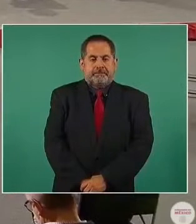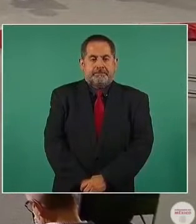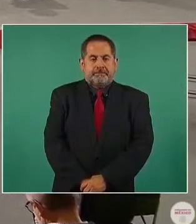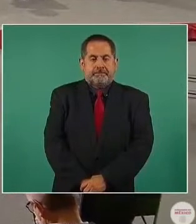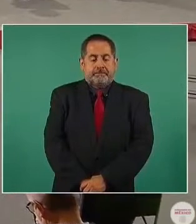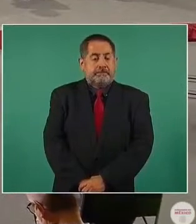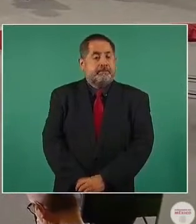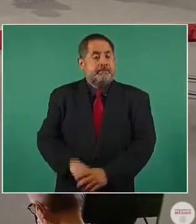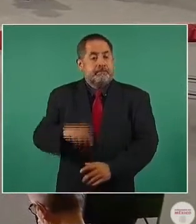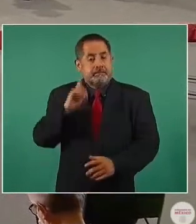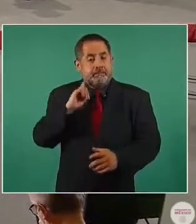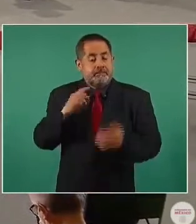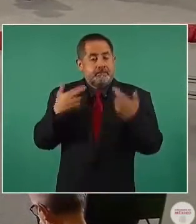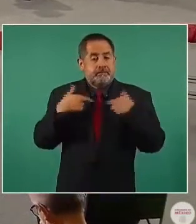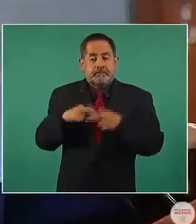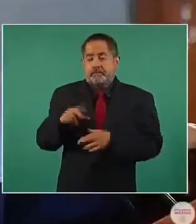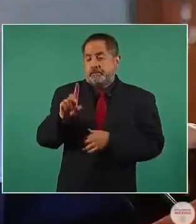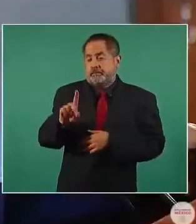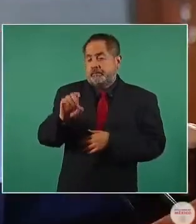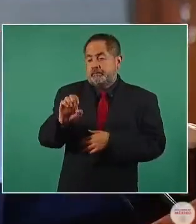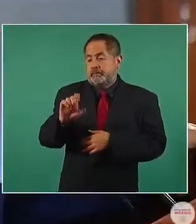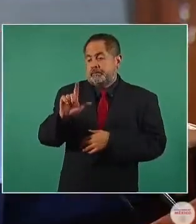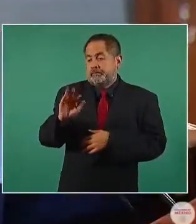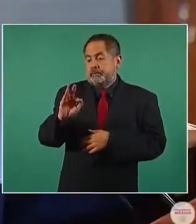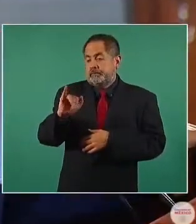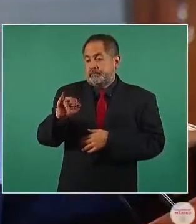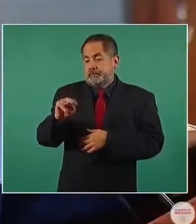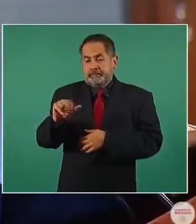La maestra Delfina,